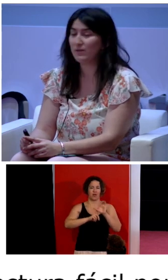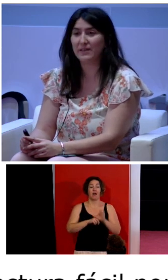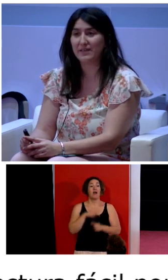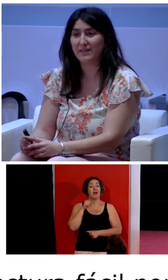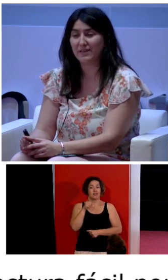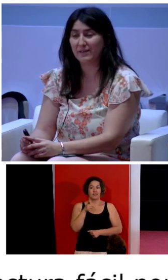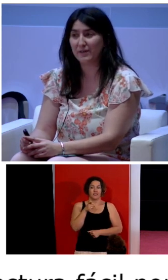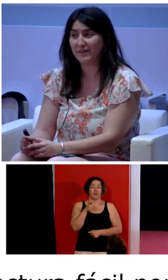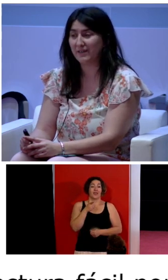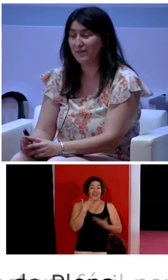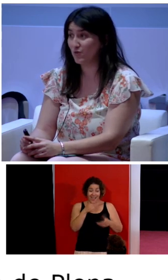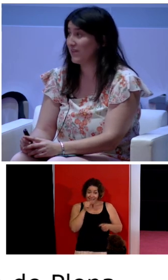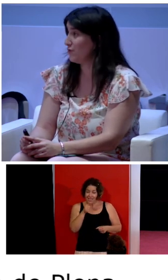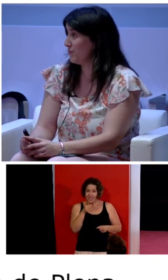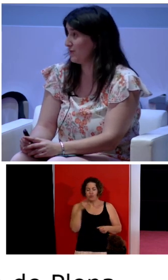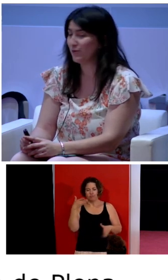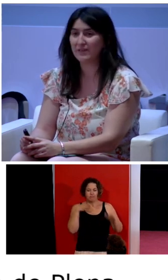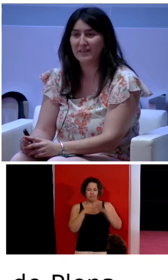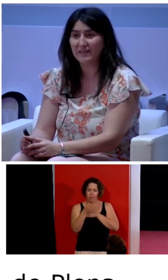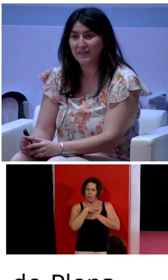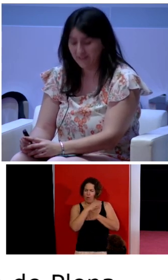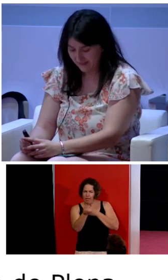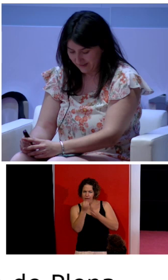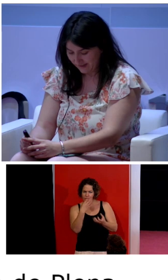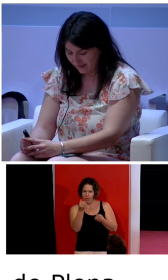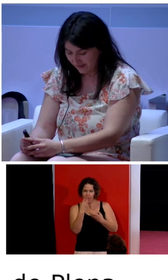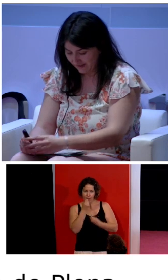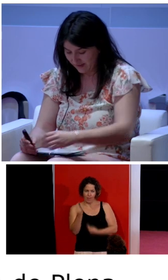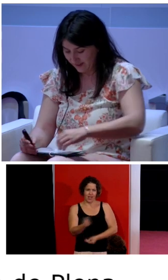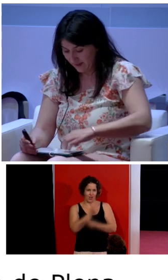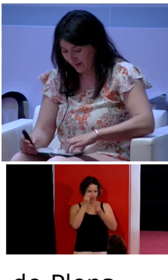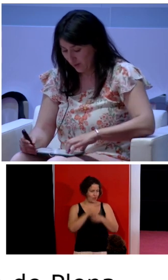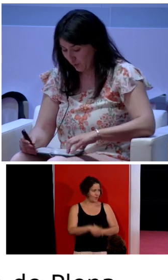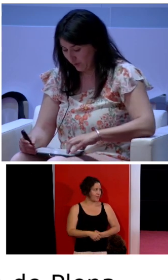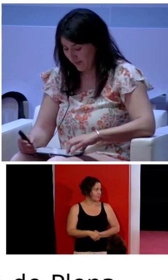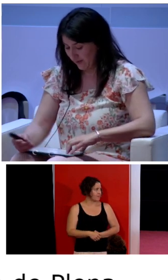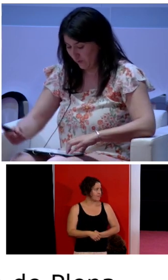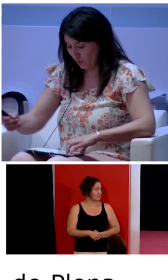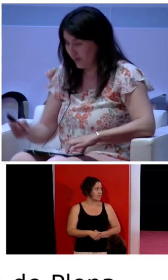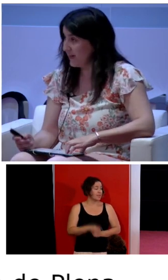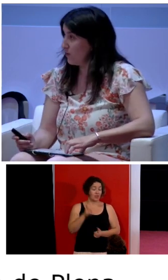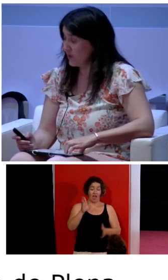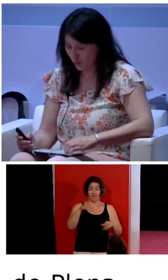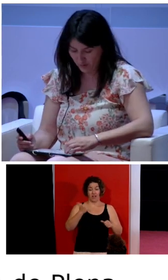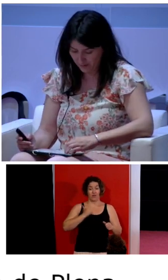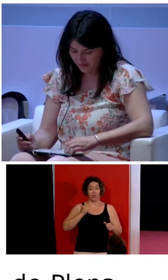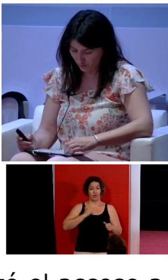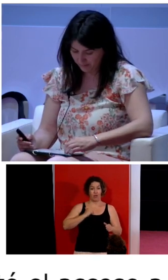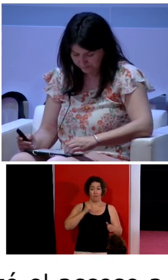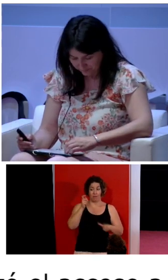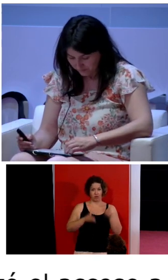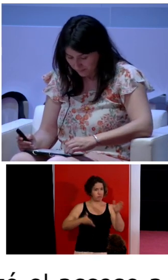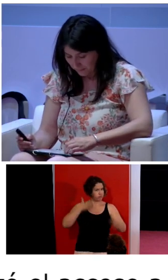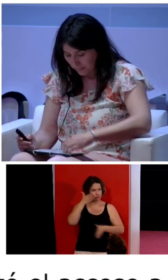facilitó el acceso a la información y el dar la oportunidad a que concurrieran un mayor número de